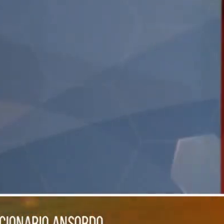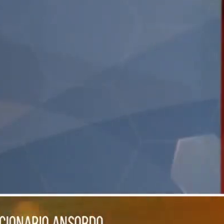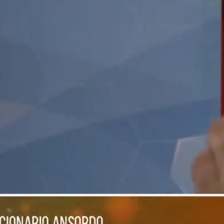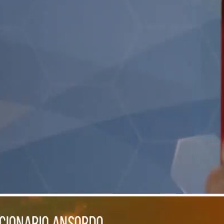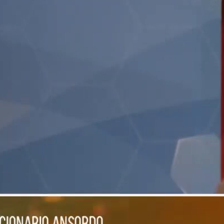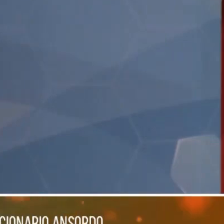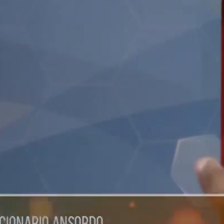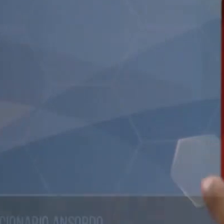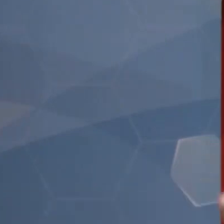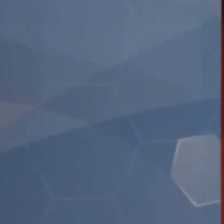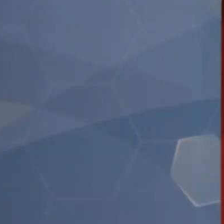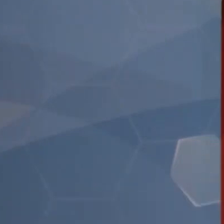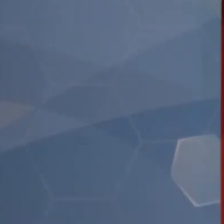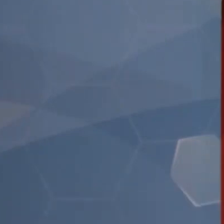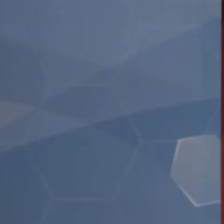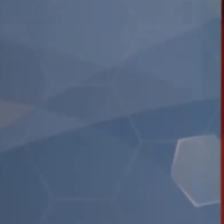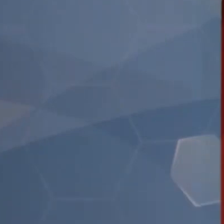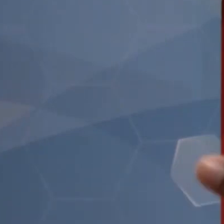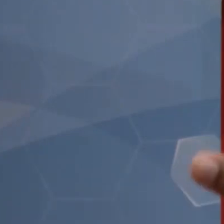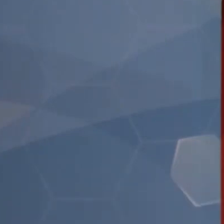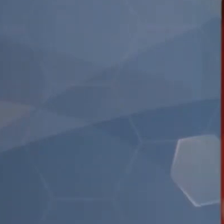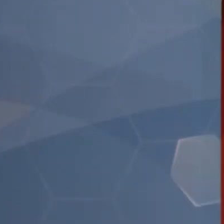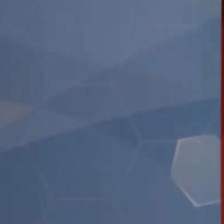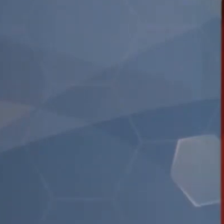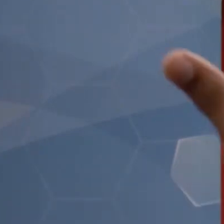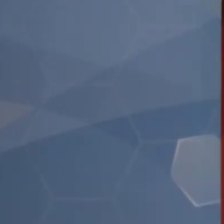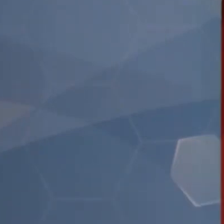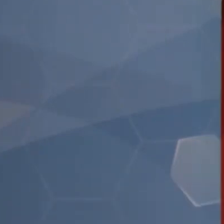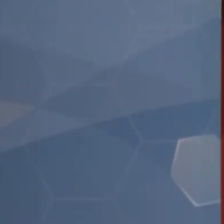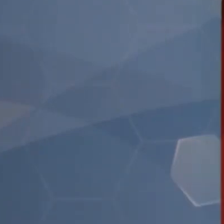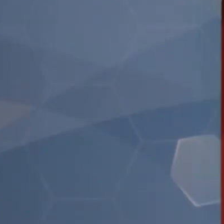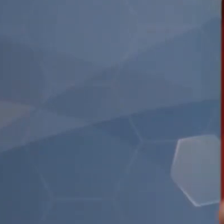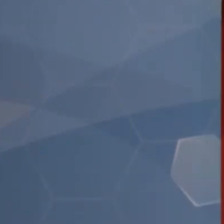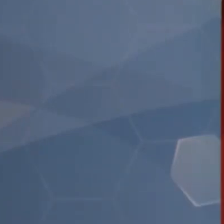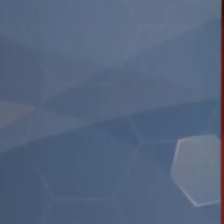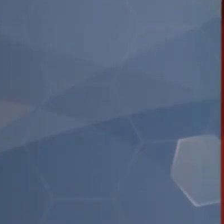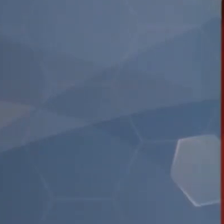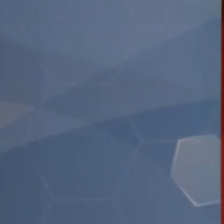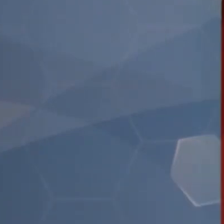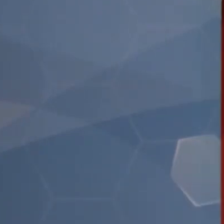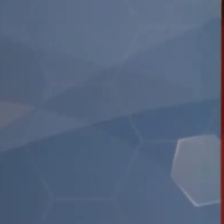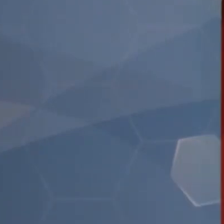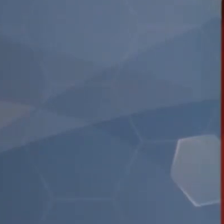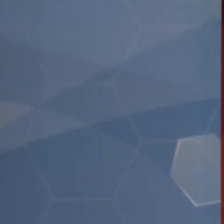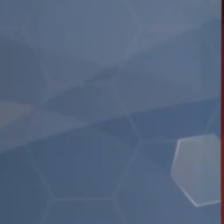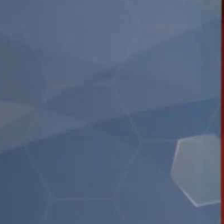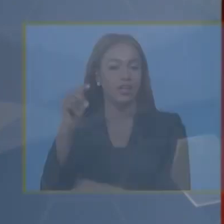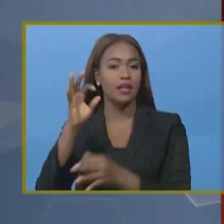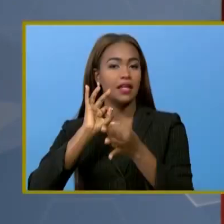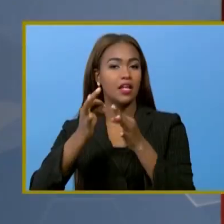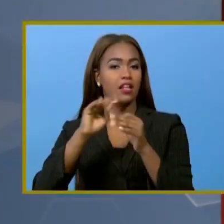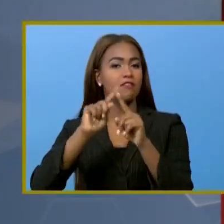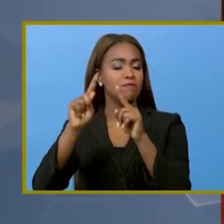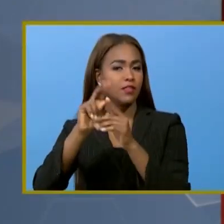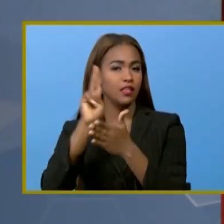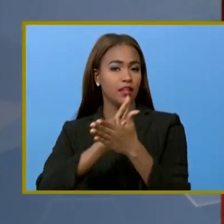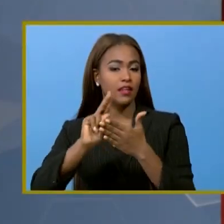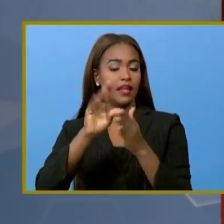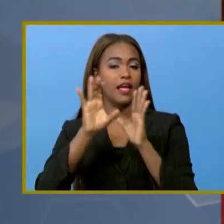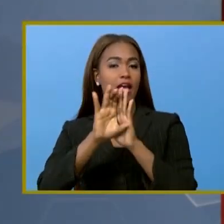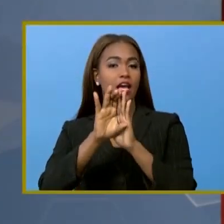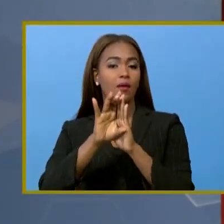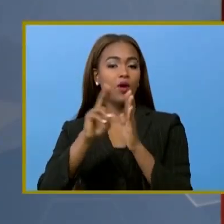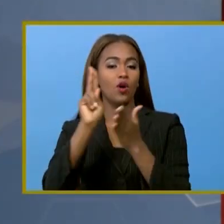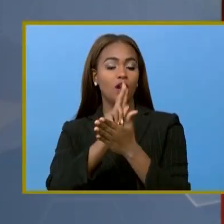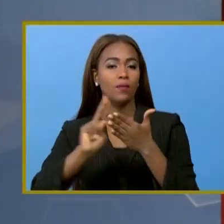tenemos también en universidades. ¿Cómo es el caso de Jonathan Javier? ¿Cómo es el caso de Jonathan? Jonathan, por ejemplo, interpreta en alguna universidad, por ejemplo, en la Universidad del Caribe,